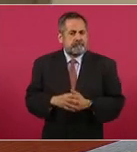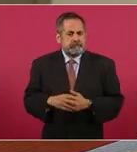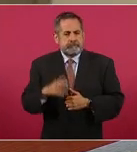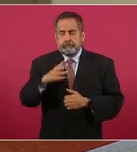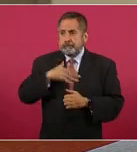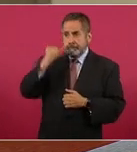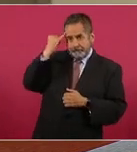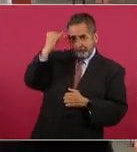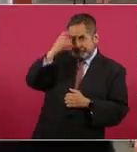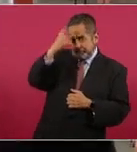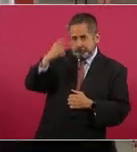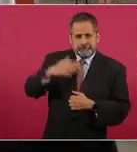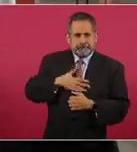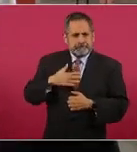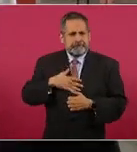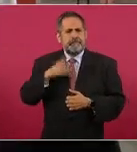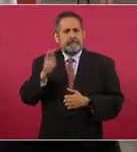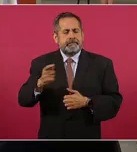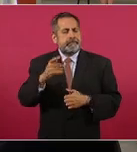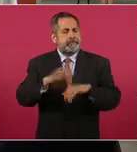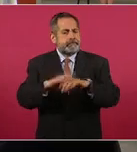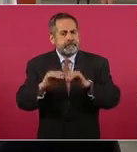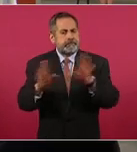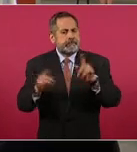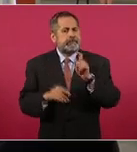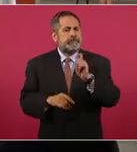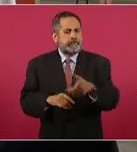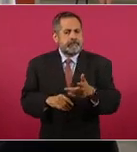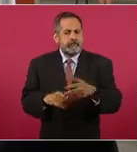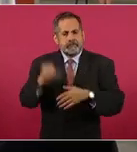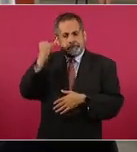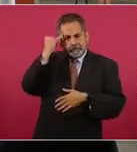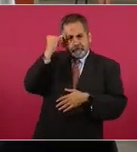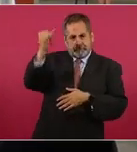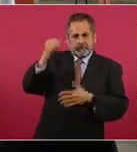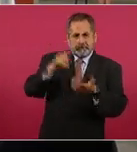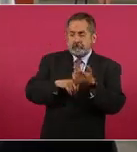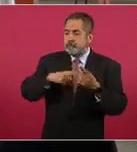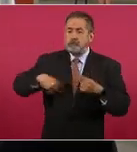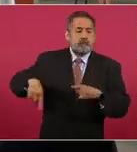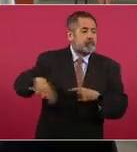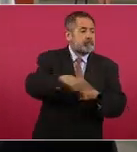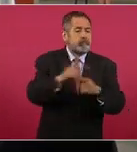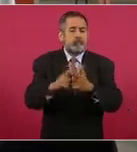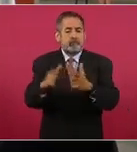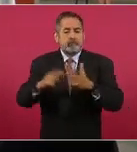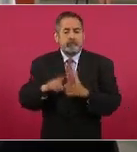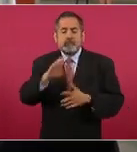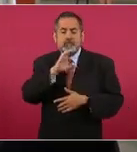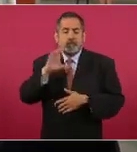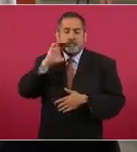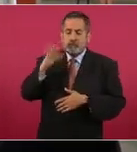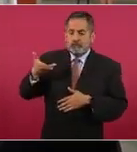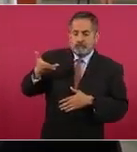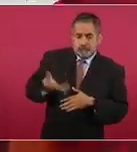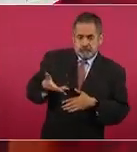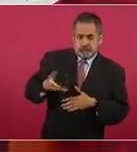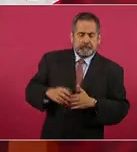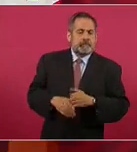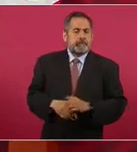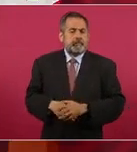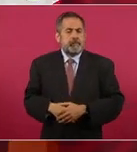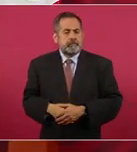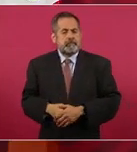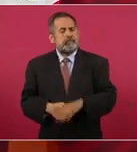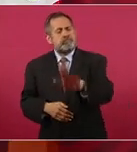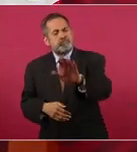mías, eso que quede claro. Son ideas de todo el colegio cardenalicio que pidió eso. Más allá de